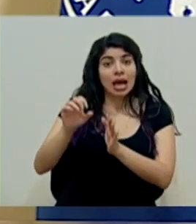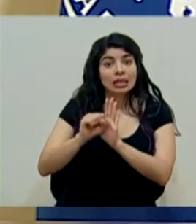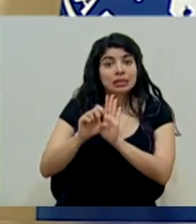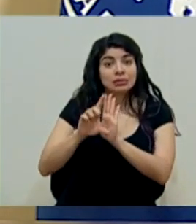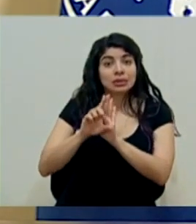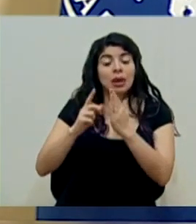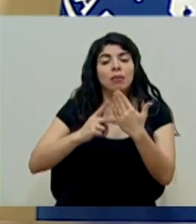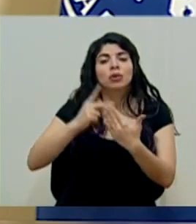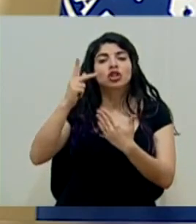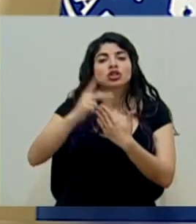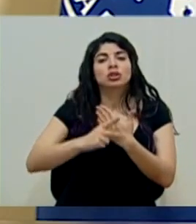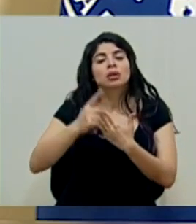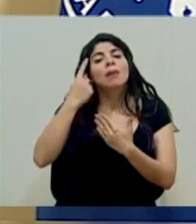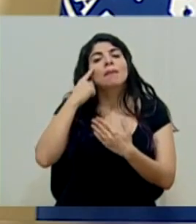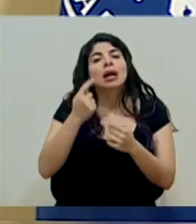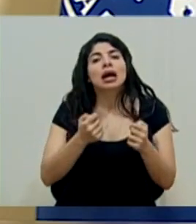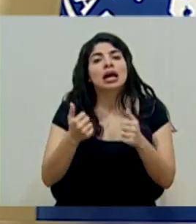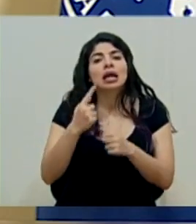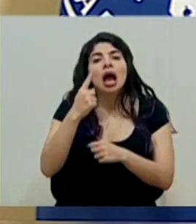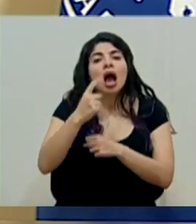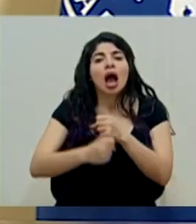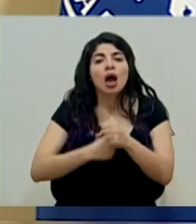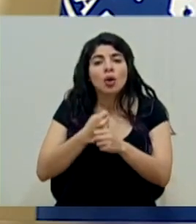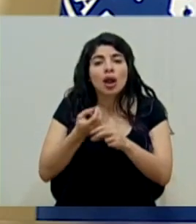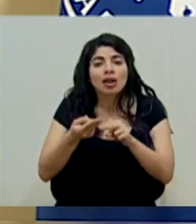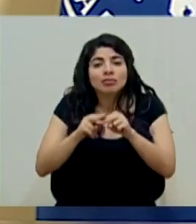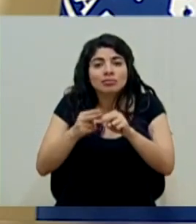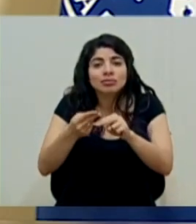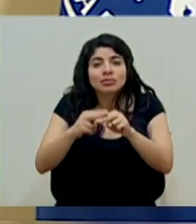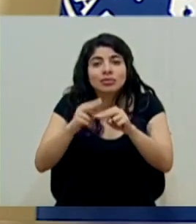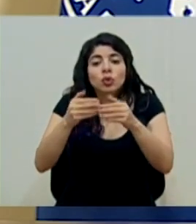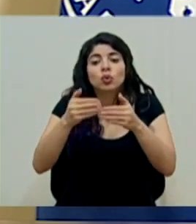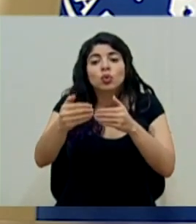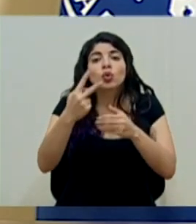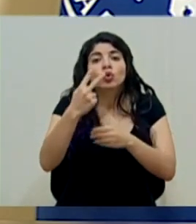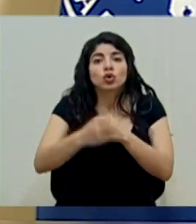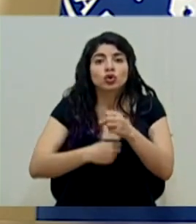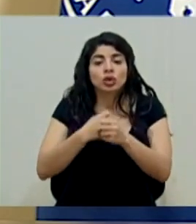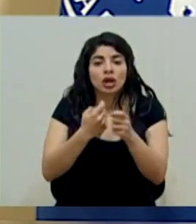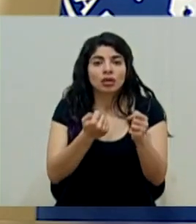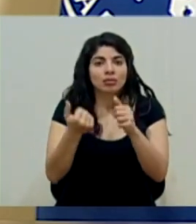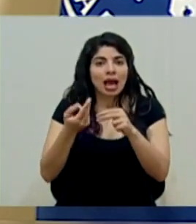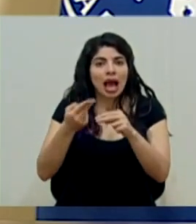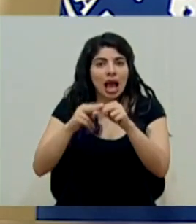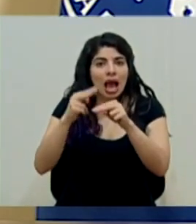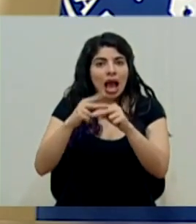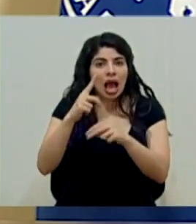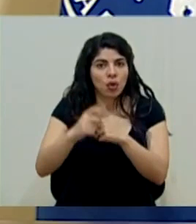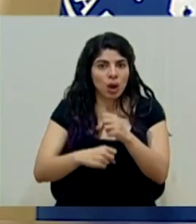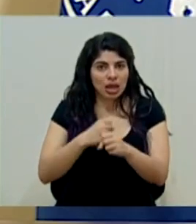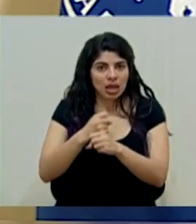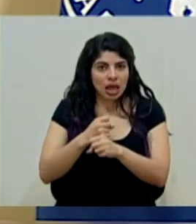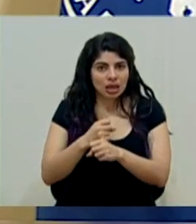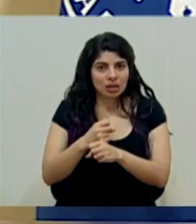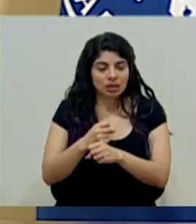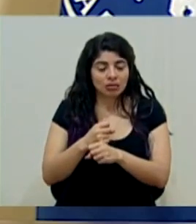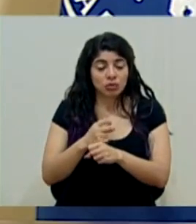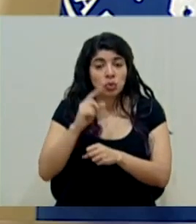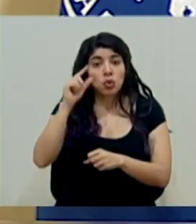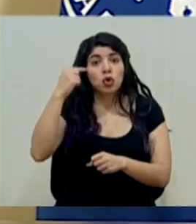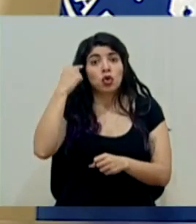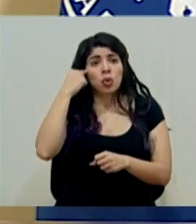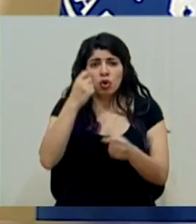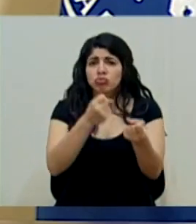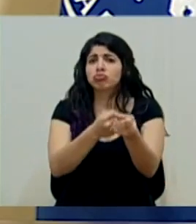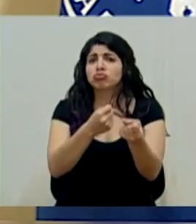el proyecto para quitar las anualidades del sector público en los próximos 2 años, que es un incentivo, y el gobierno